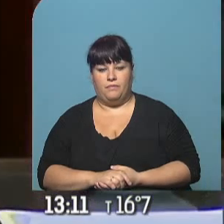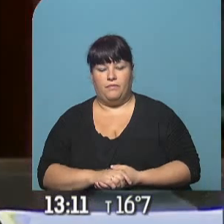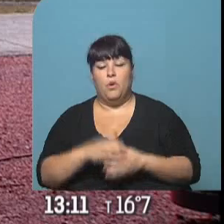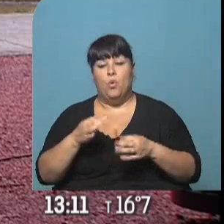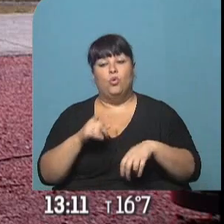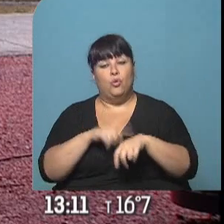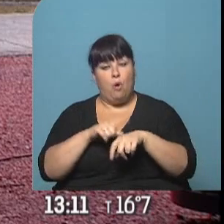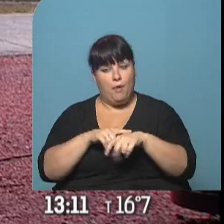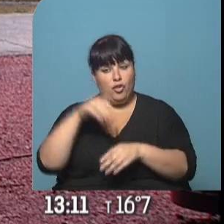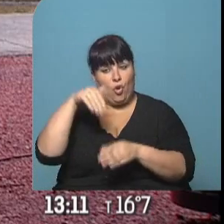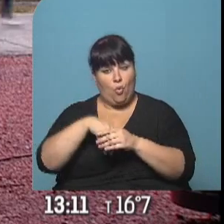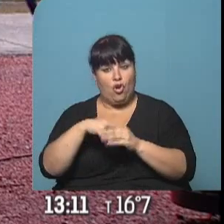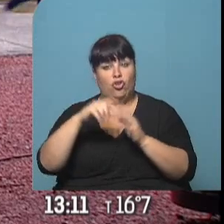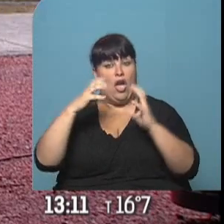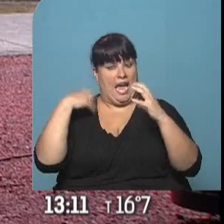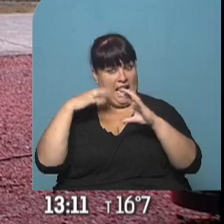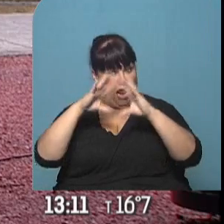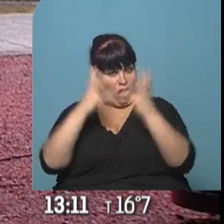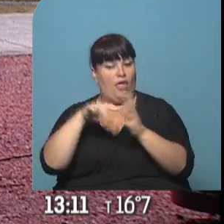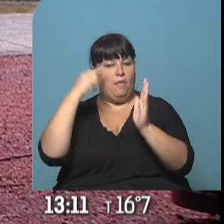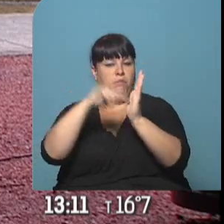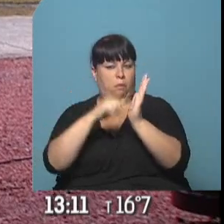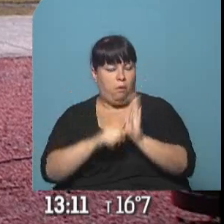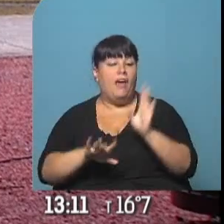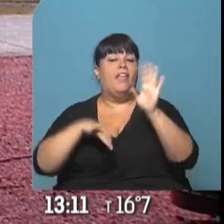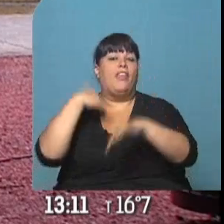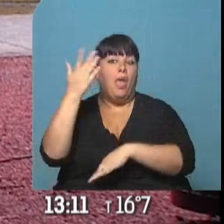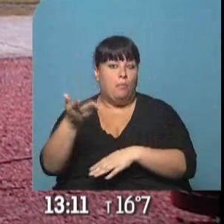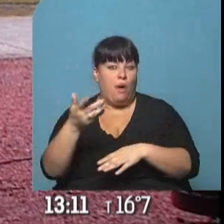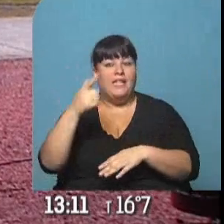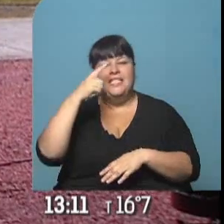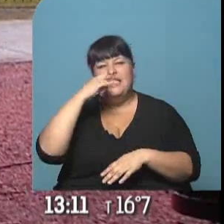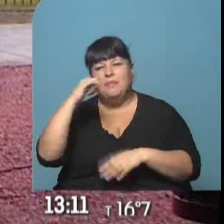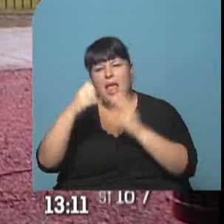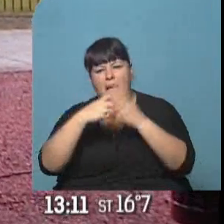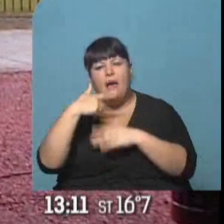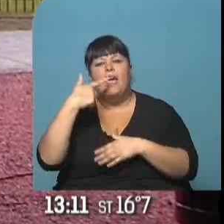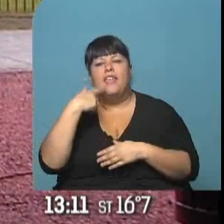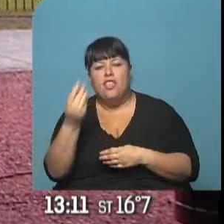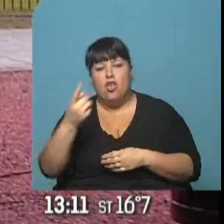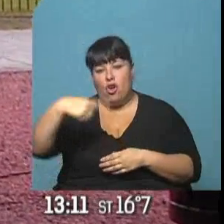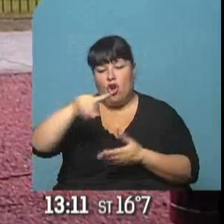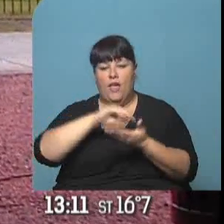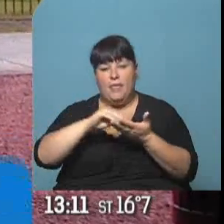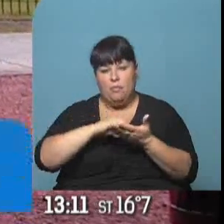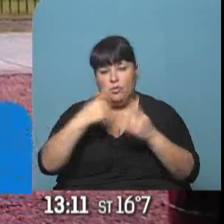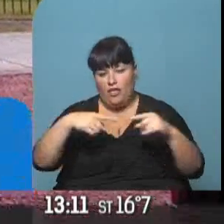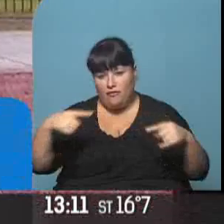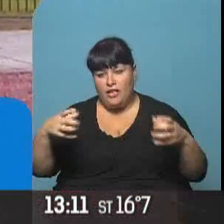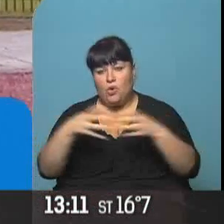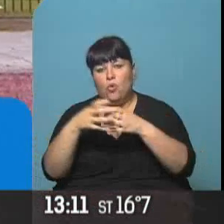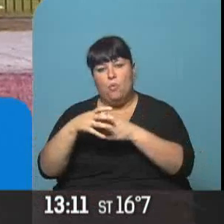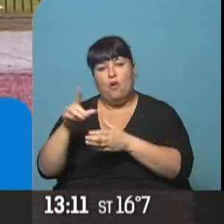El momento de la votación, primero en general, luego en particular, y las repercusiones después de las 7:30 de la mañana de parte de los distintos diputados y